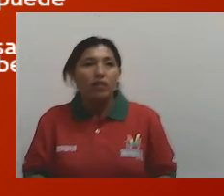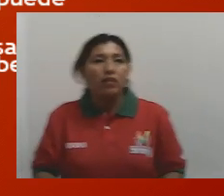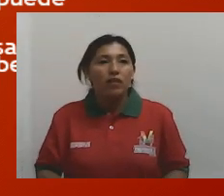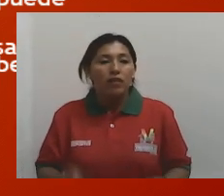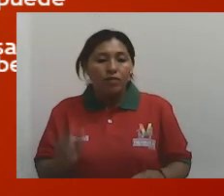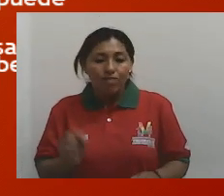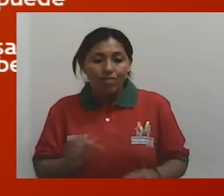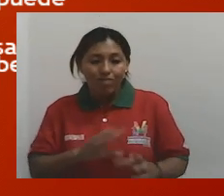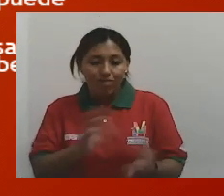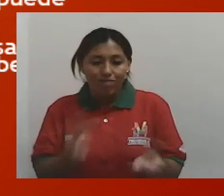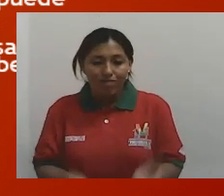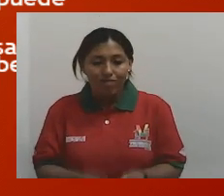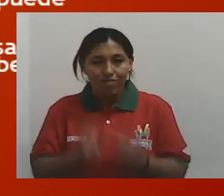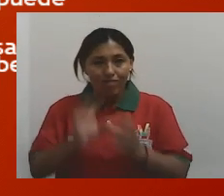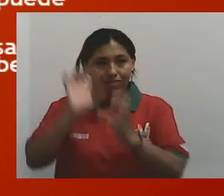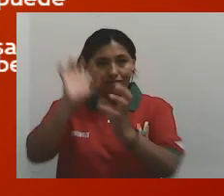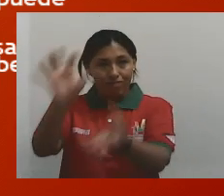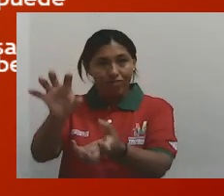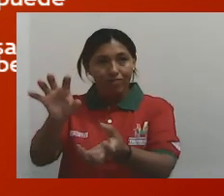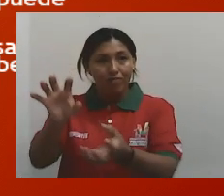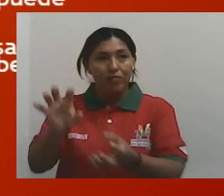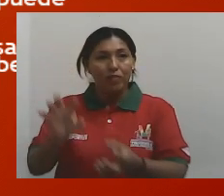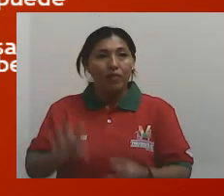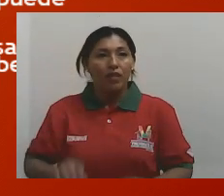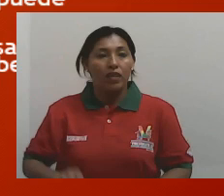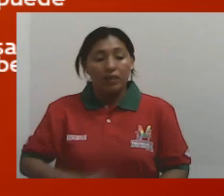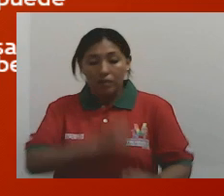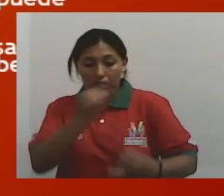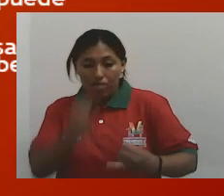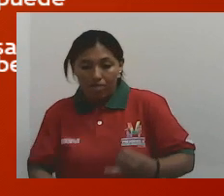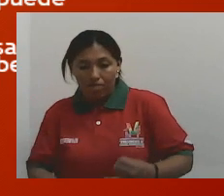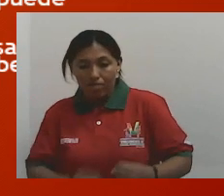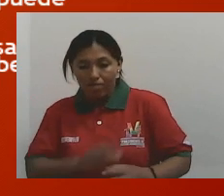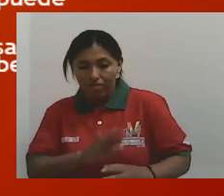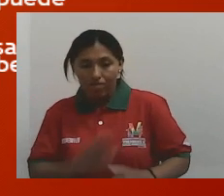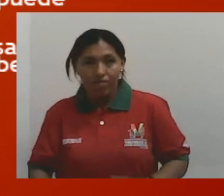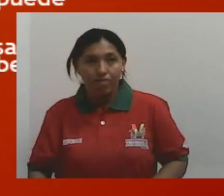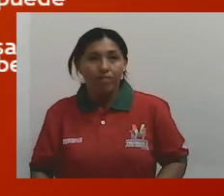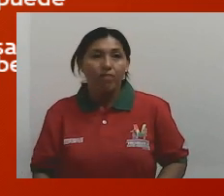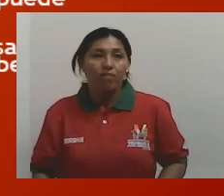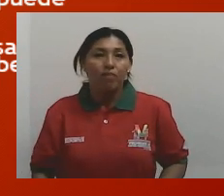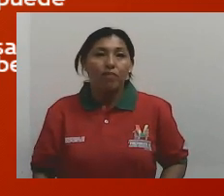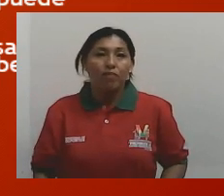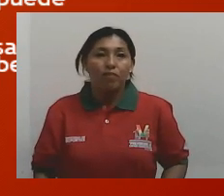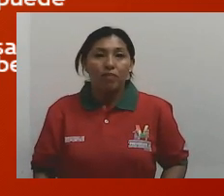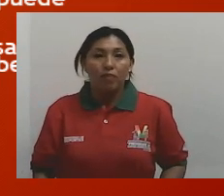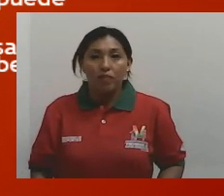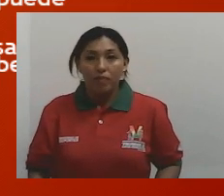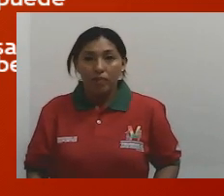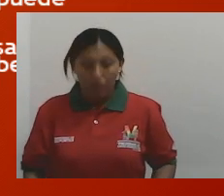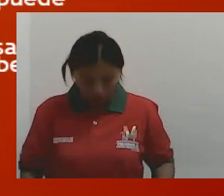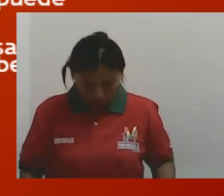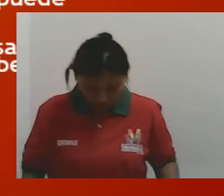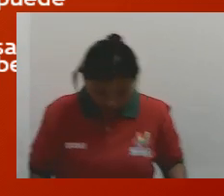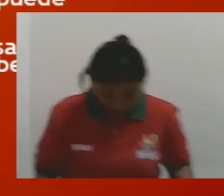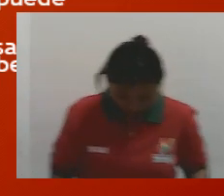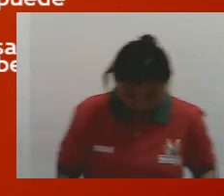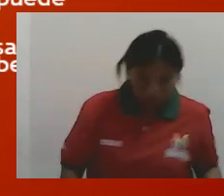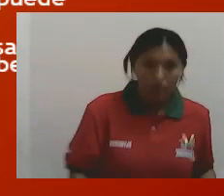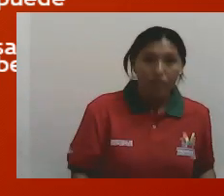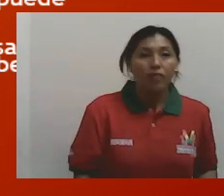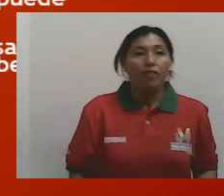básquet hay un empate y se termina ahí. En este reglamento de lo que es de los Juegos